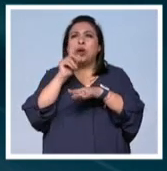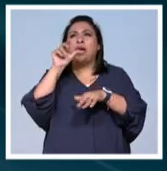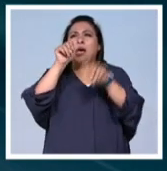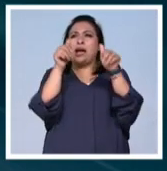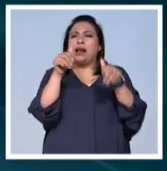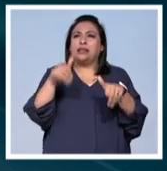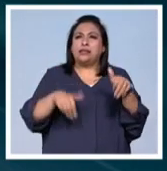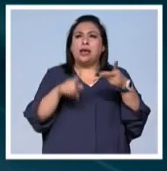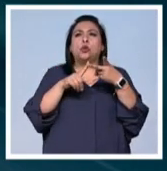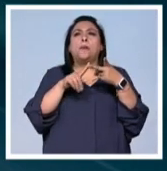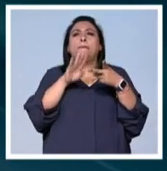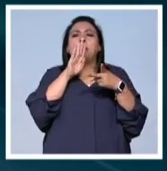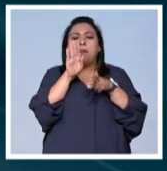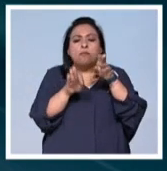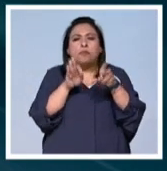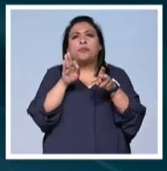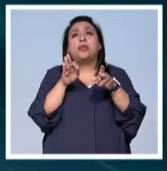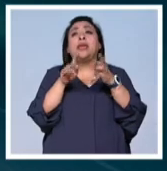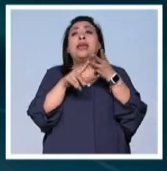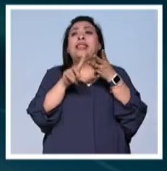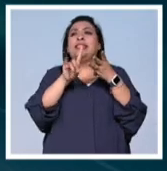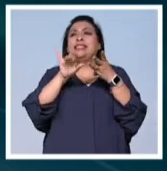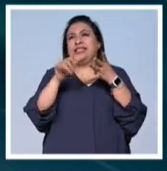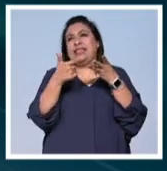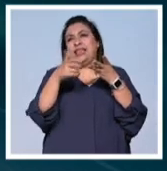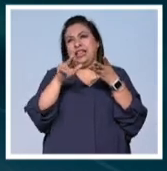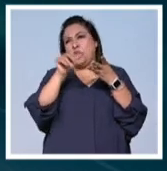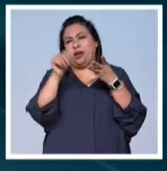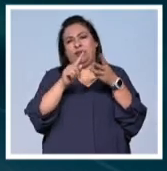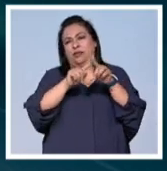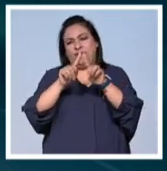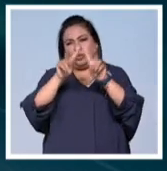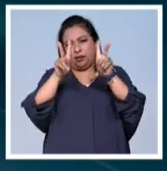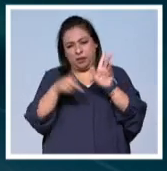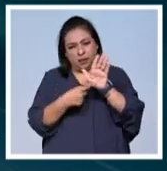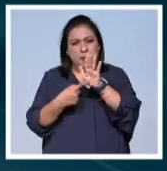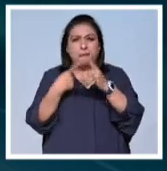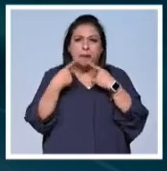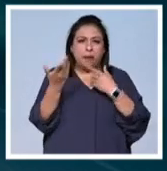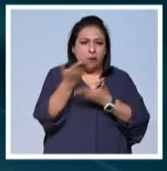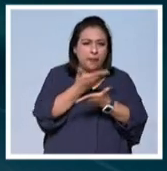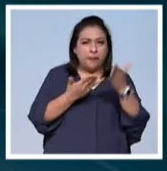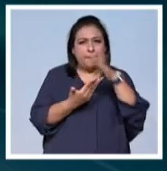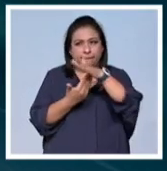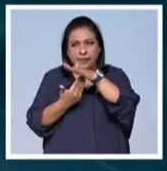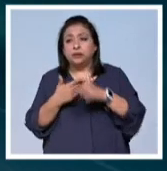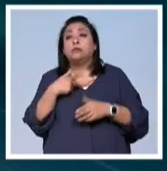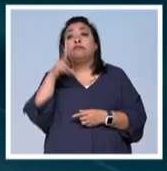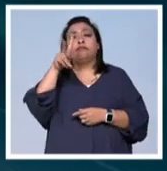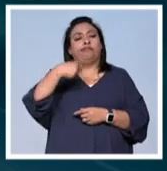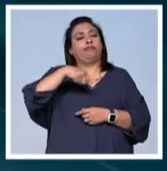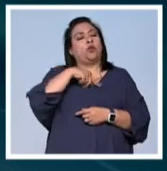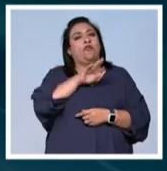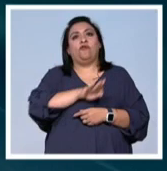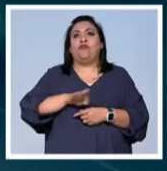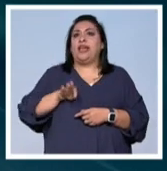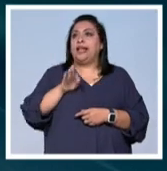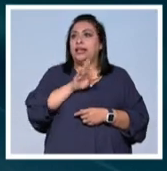maternidad y creación disidencia de género en las artes entre otros Entonces estamos muy muy muy felices